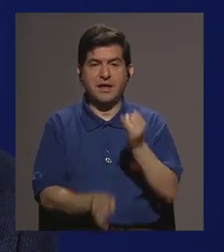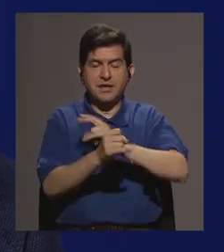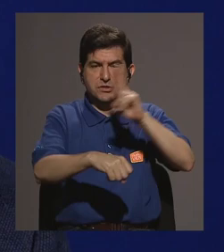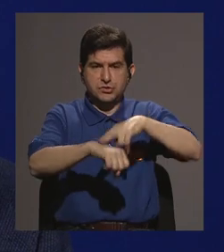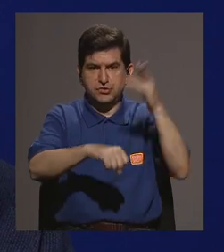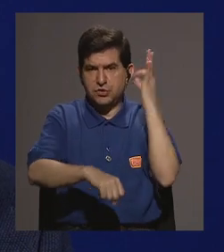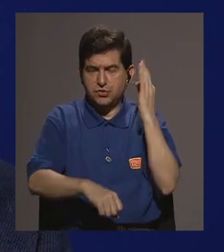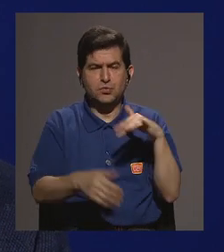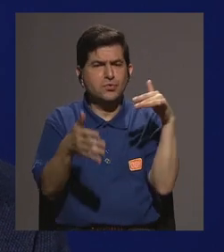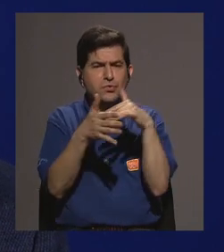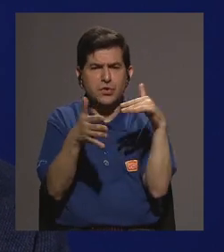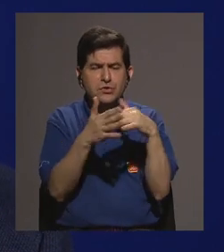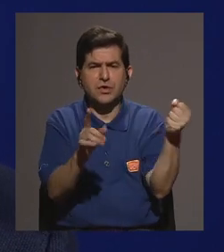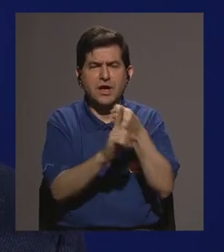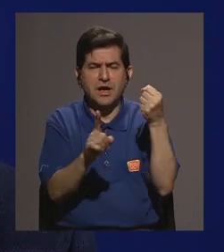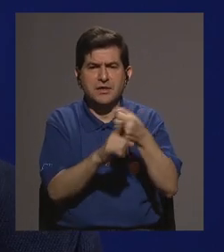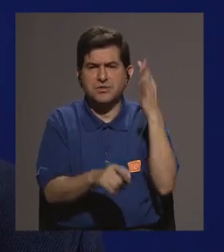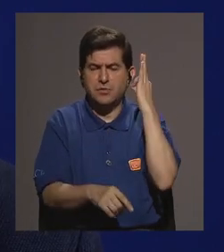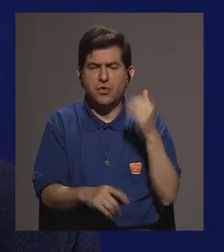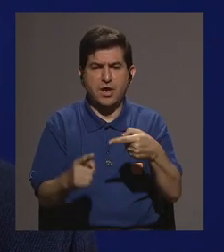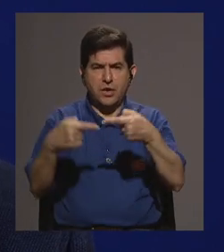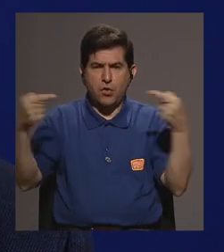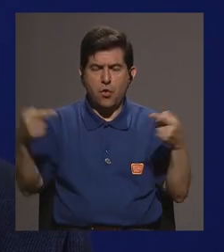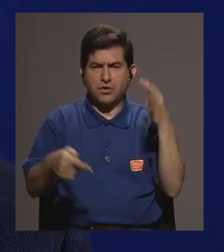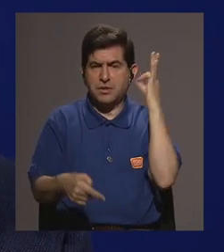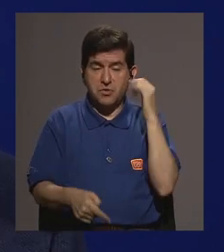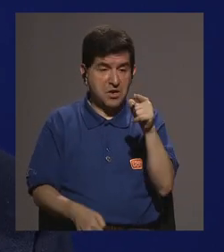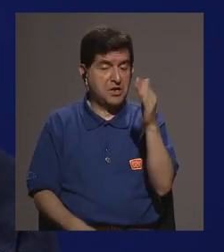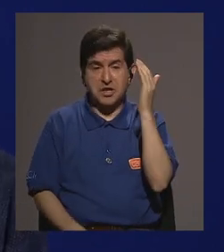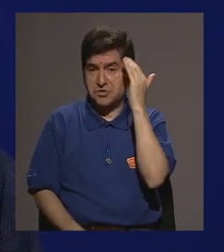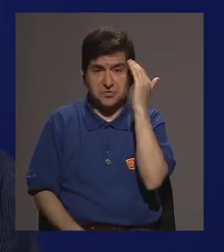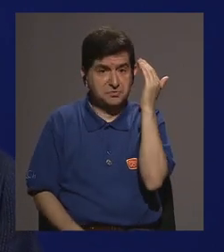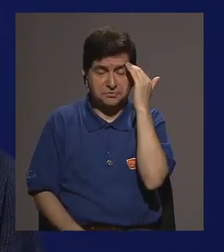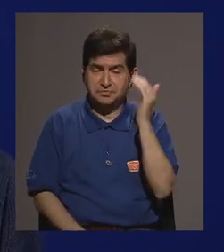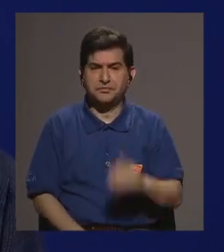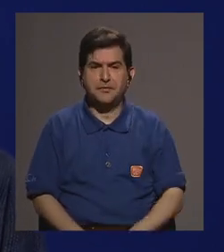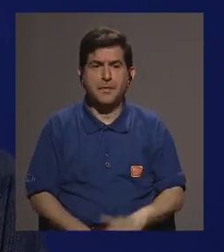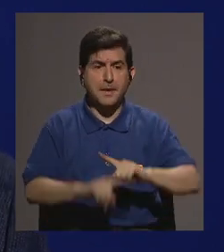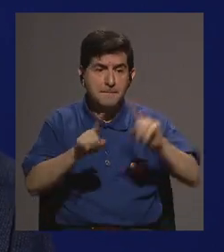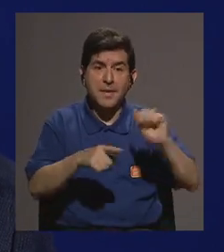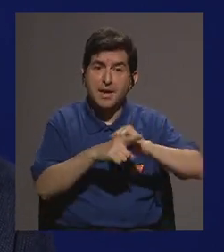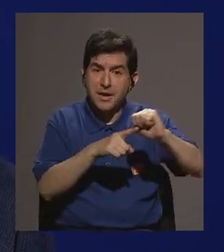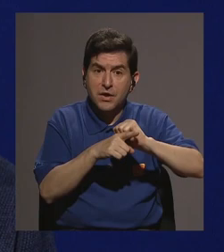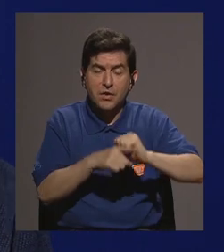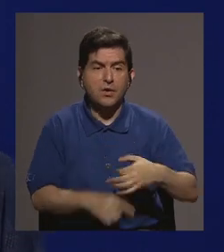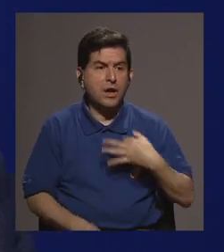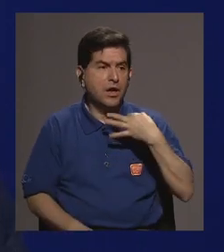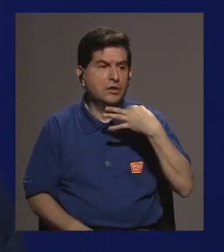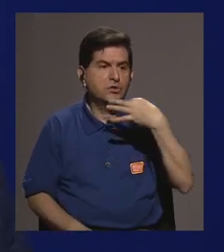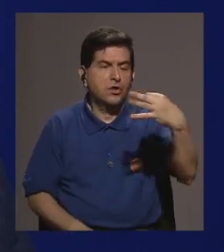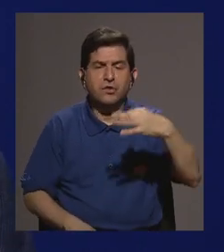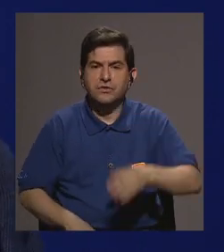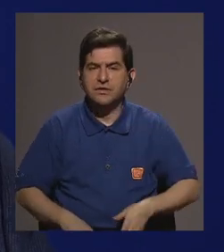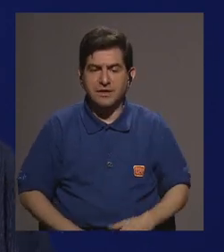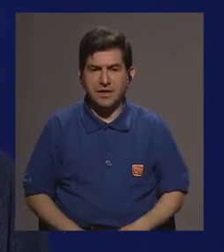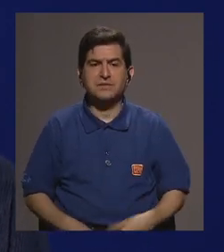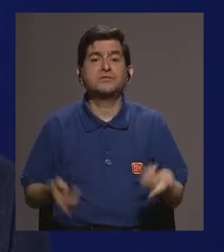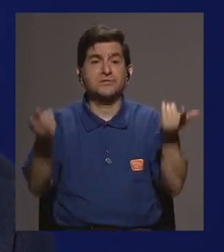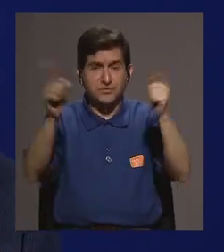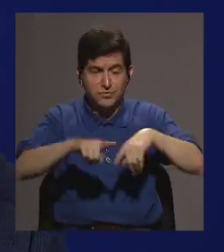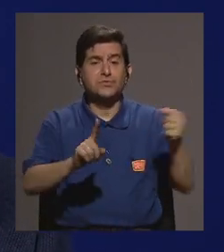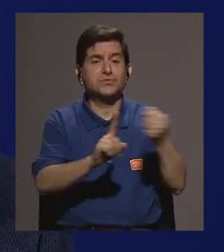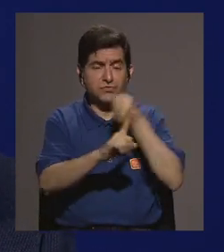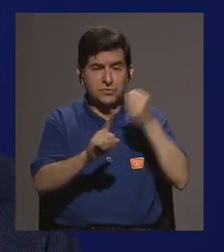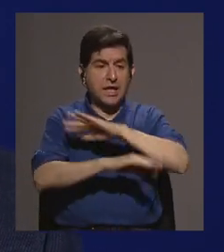lynam o sobre los estudios de la agresión de la mujer a la mujer y creo que no lo conocen cuando en la práctica en la vida normal en la calle